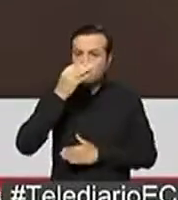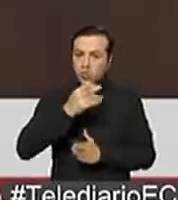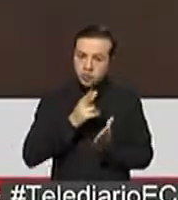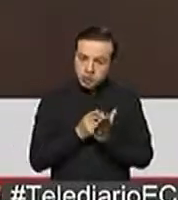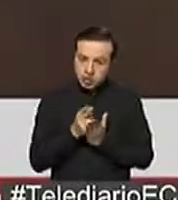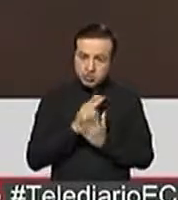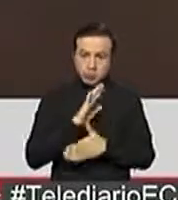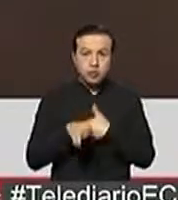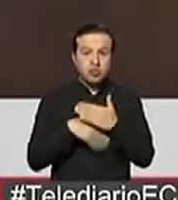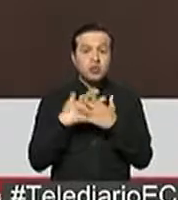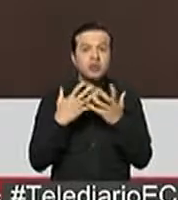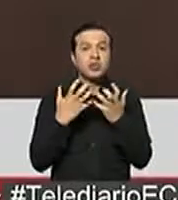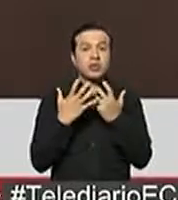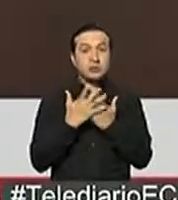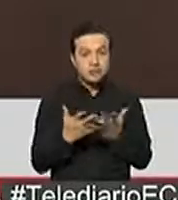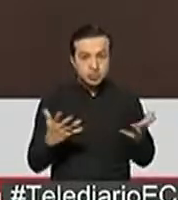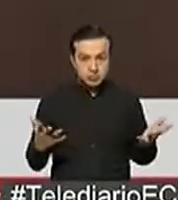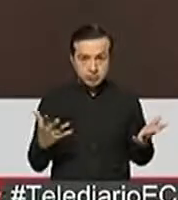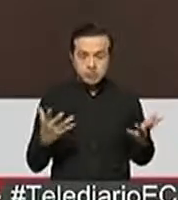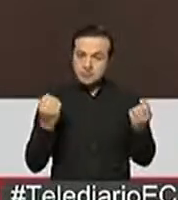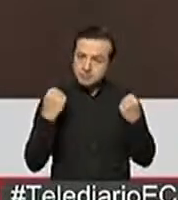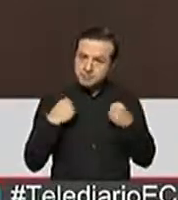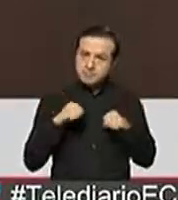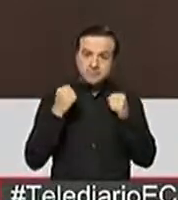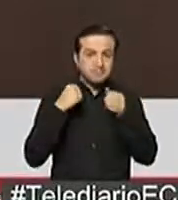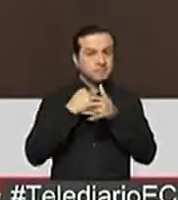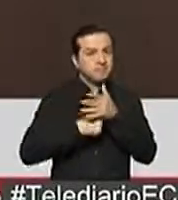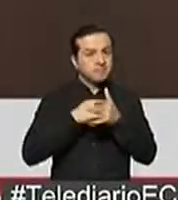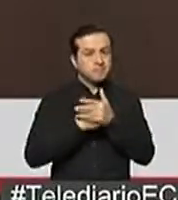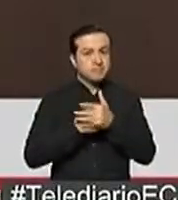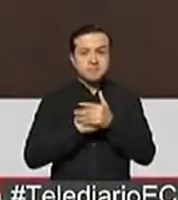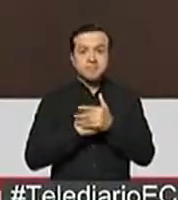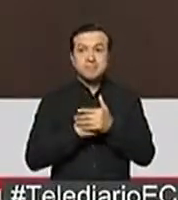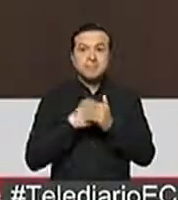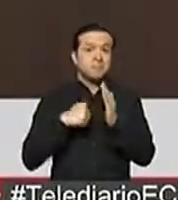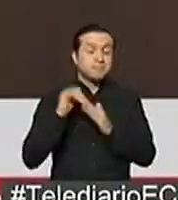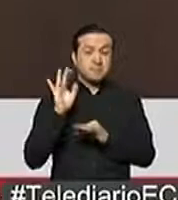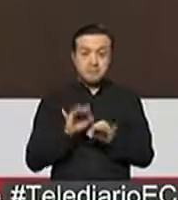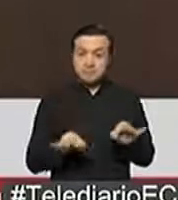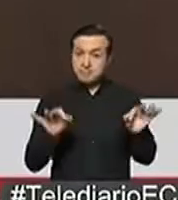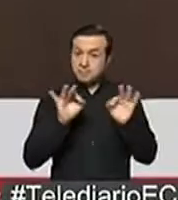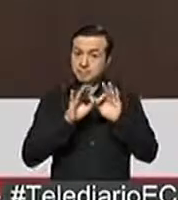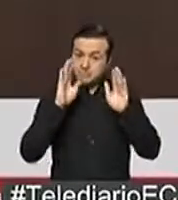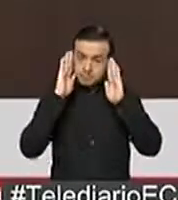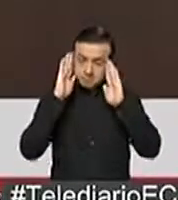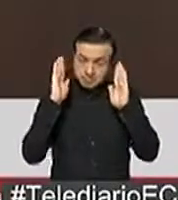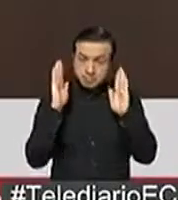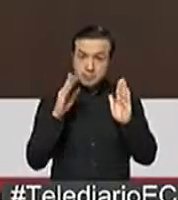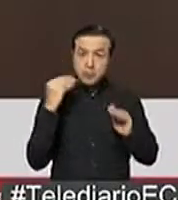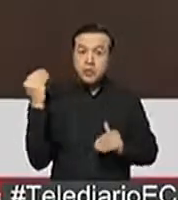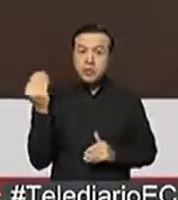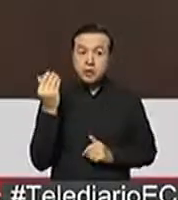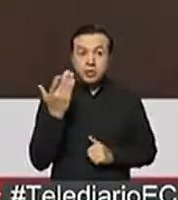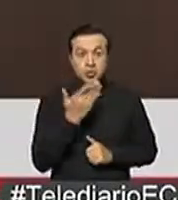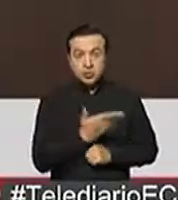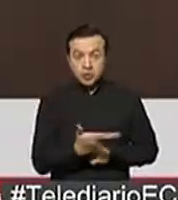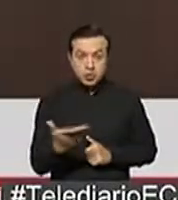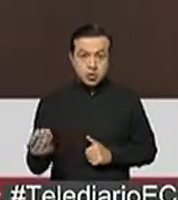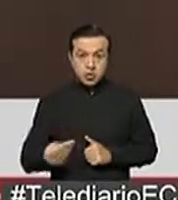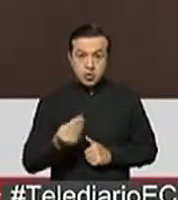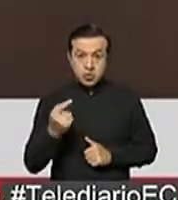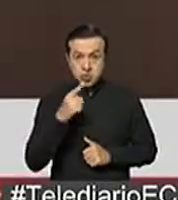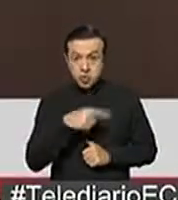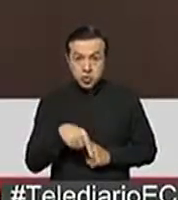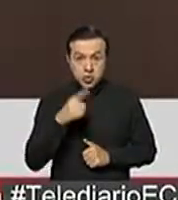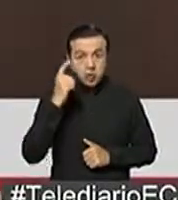lo que todos queremos, que es lo que todos perseguimos. Especial énfasis y enfoque vamos a tener en los jóvenes, jóvenes que son quienes